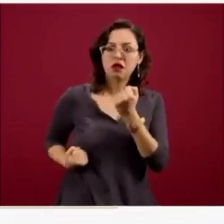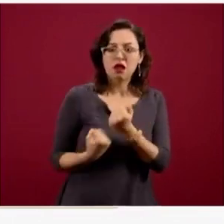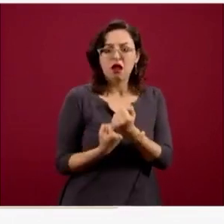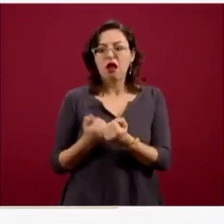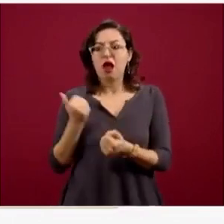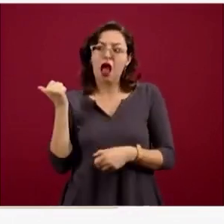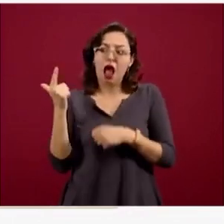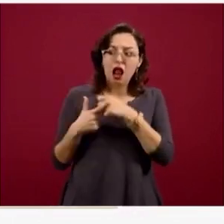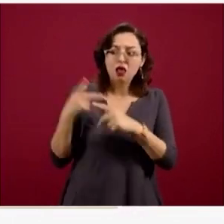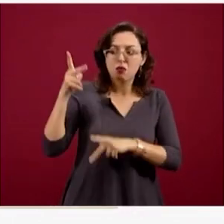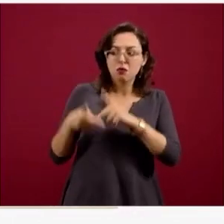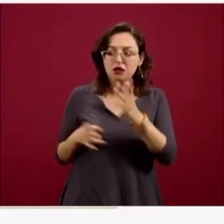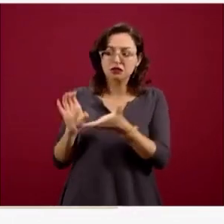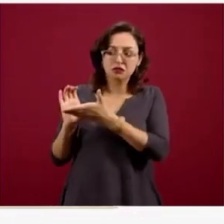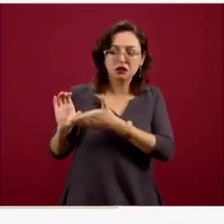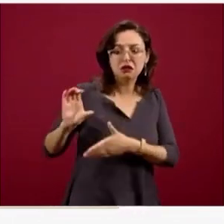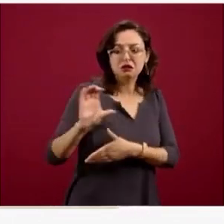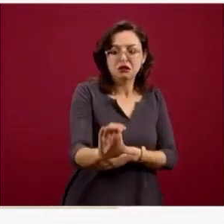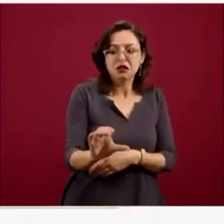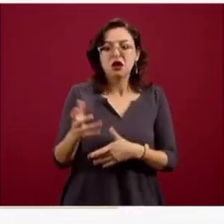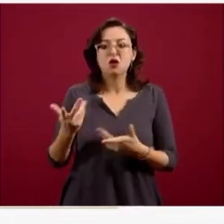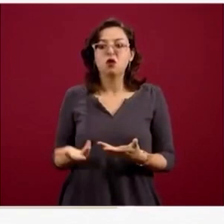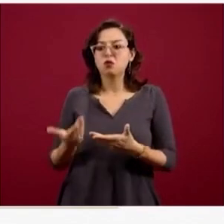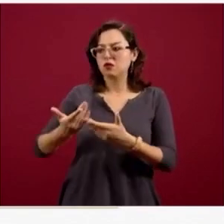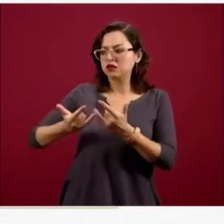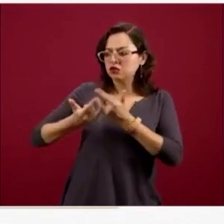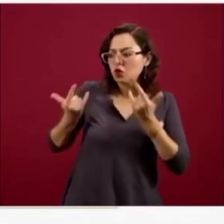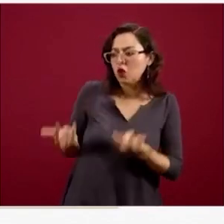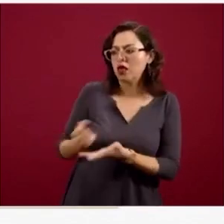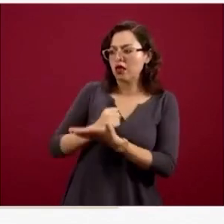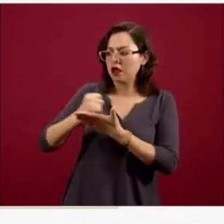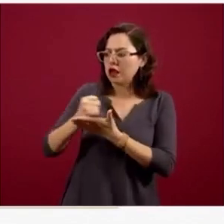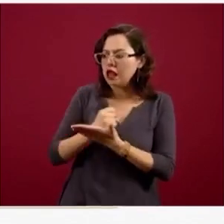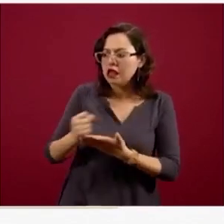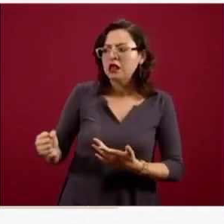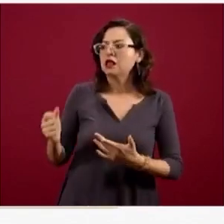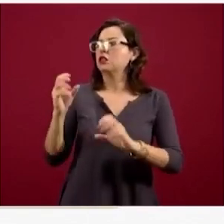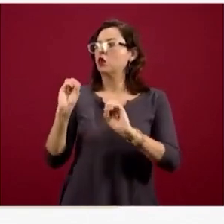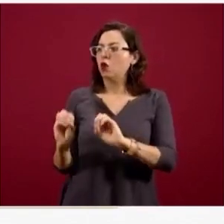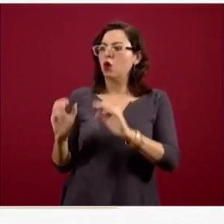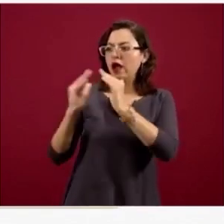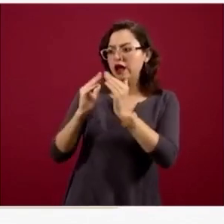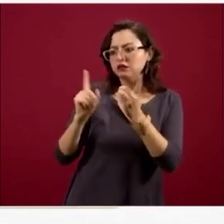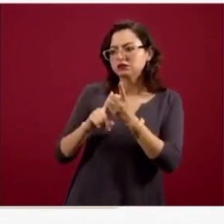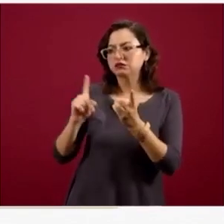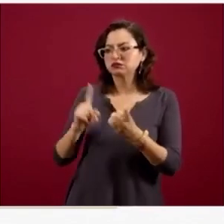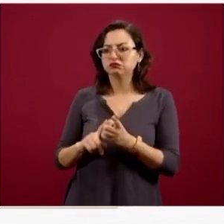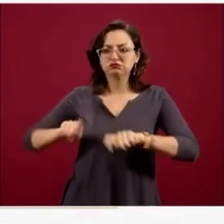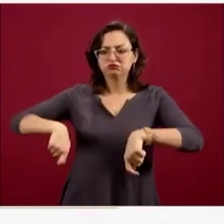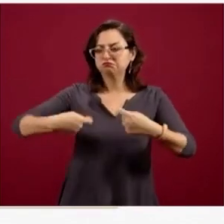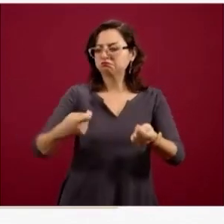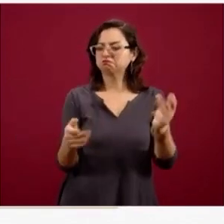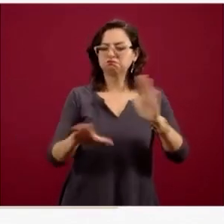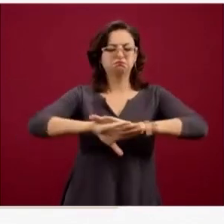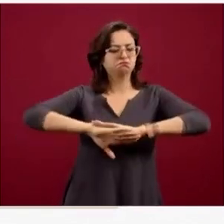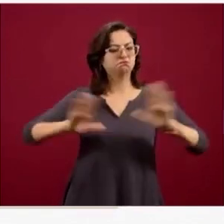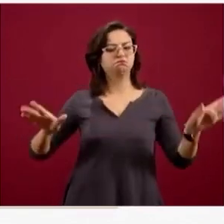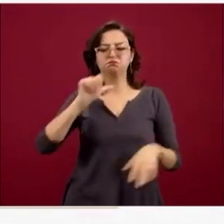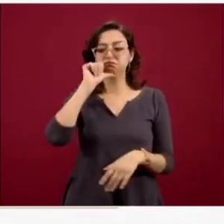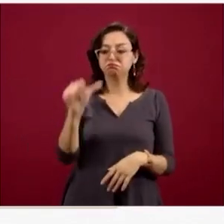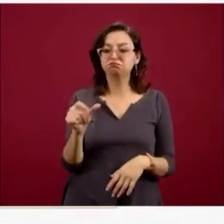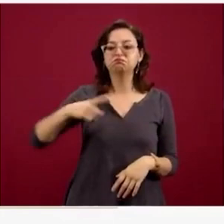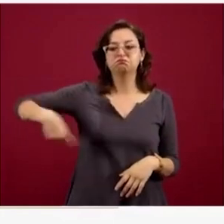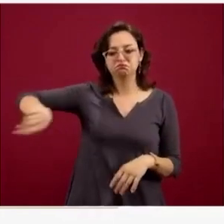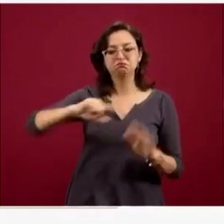crediticio ni un comprobante de domicilio con la palabra nos sobra para saber que la gente si fue solidaria al